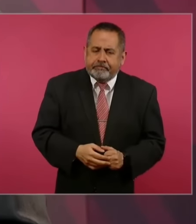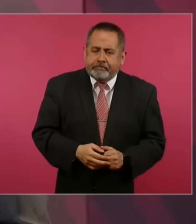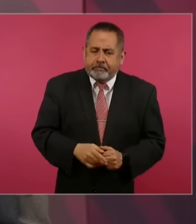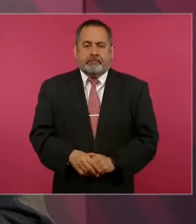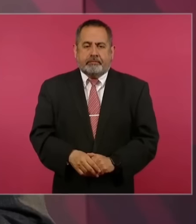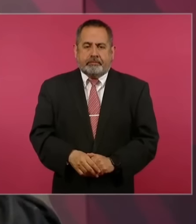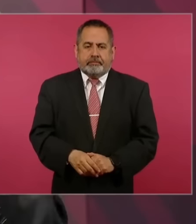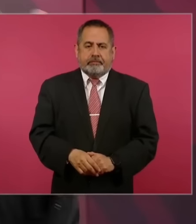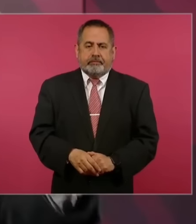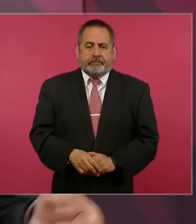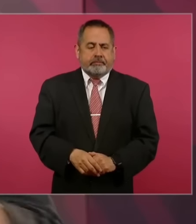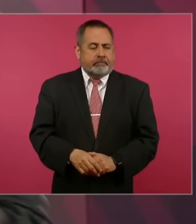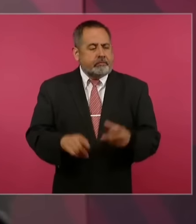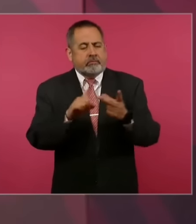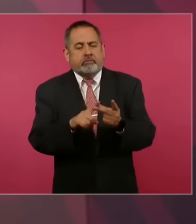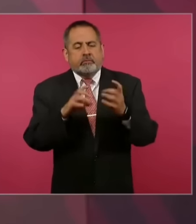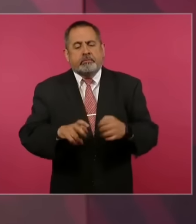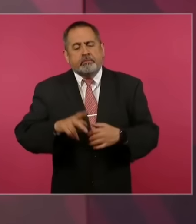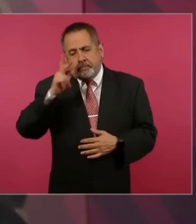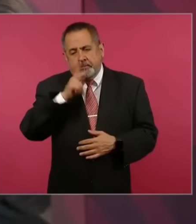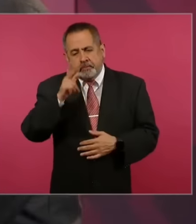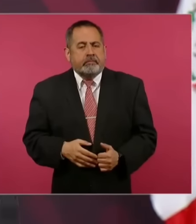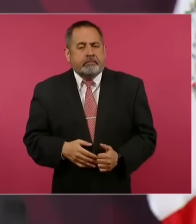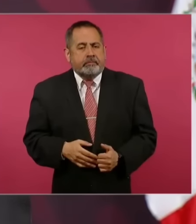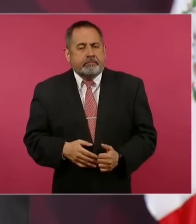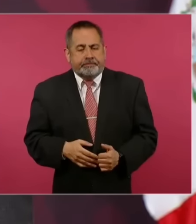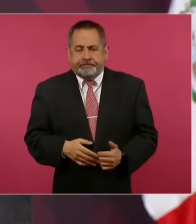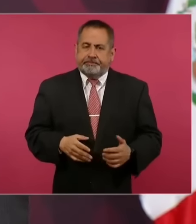habla. ¿Dónde están las pruebas? La señora